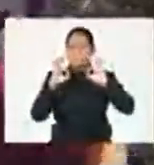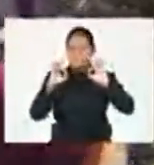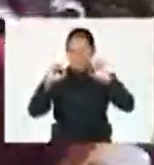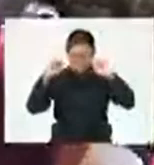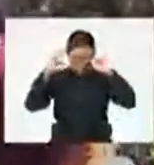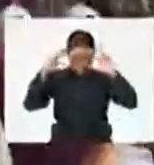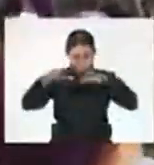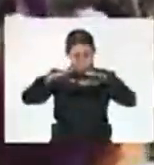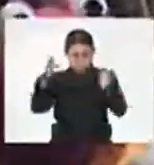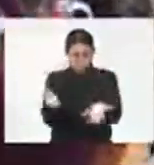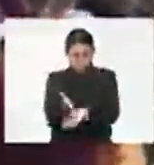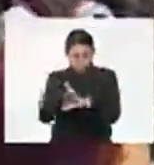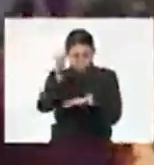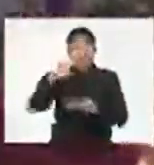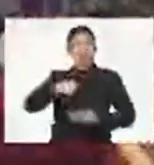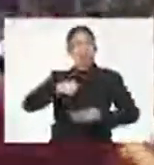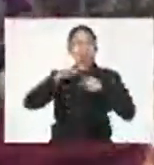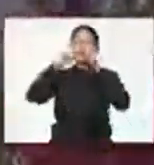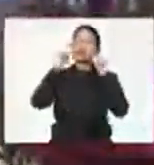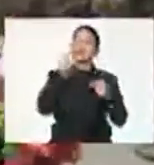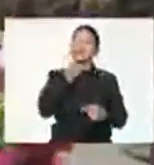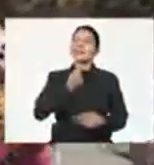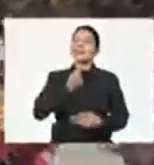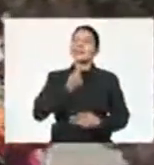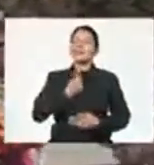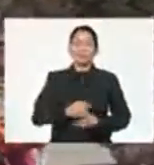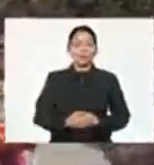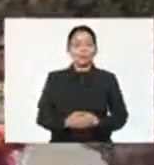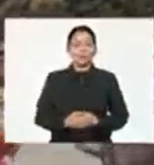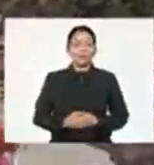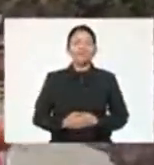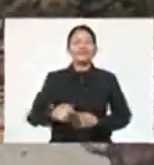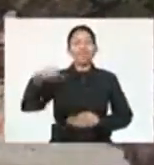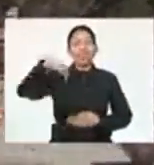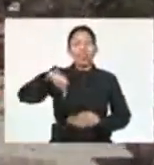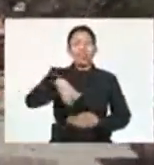deslumbrante mundo animal de Max Rodríguez. Hoy nos